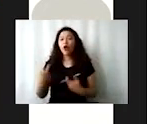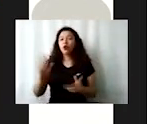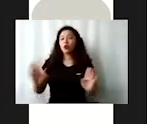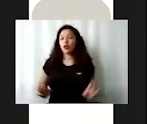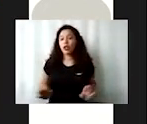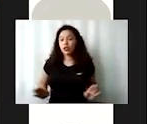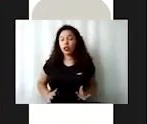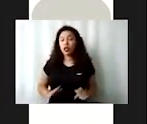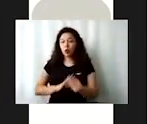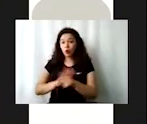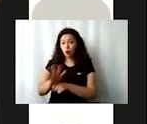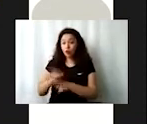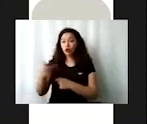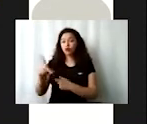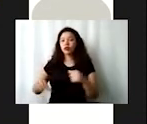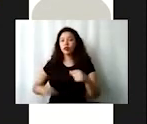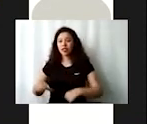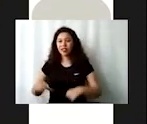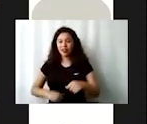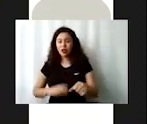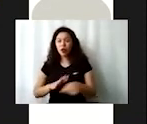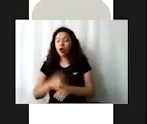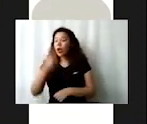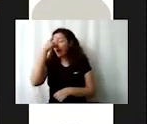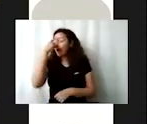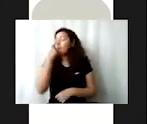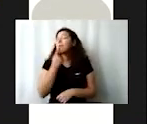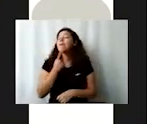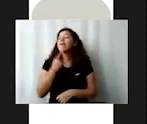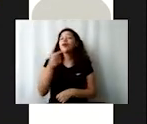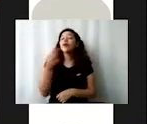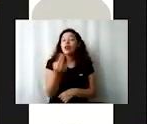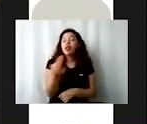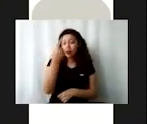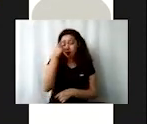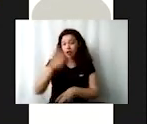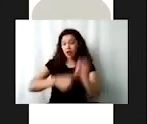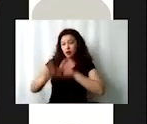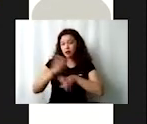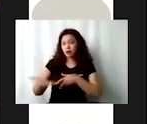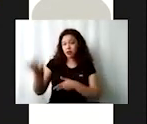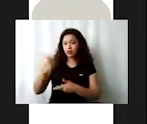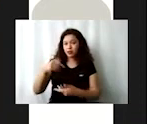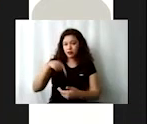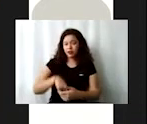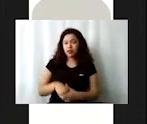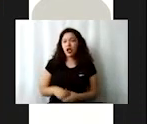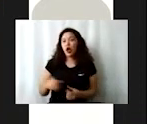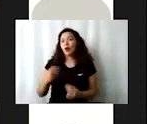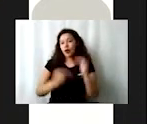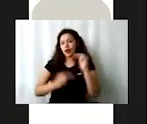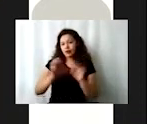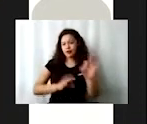características, esas actividades, ese perfil que tú quieres para tu empresa o para ese puesto.